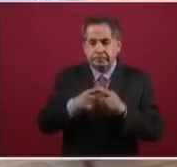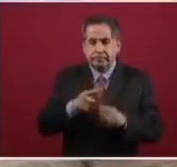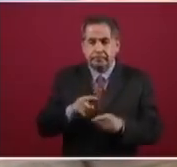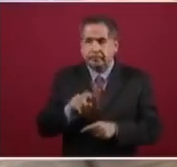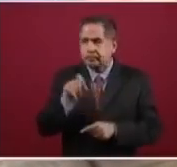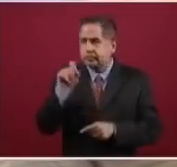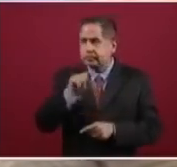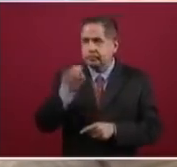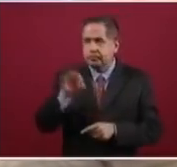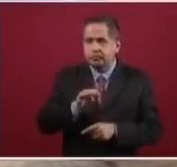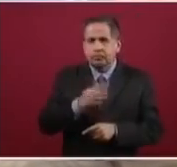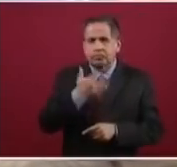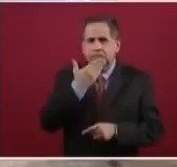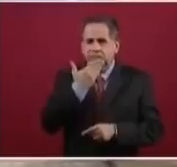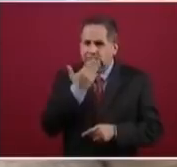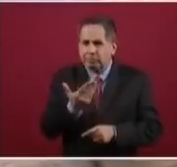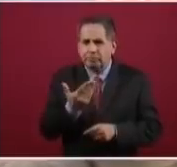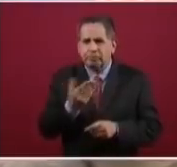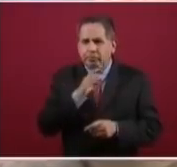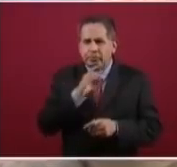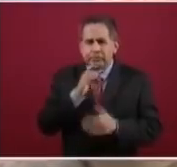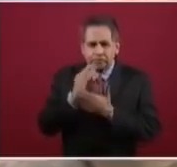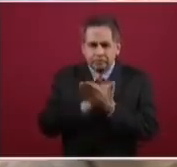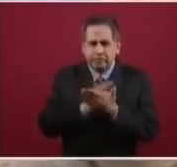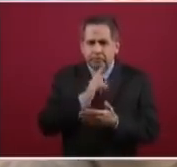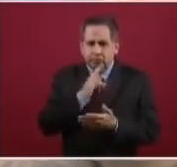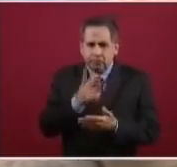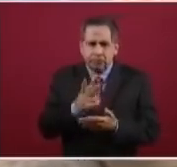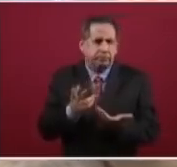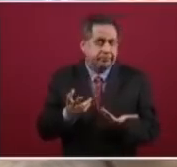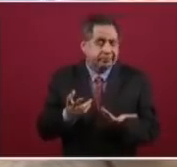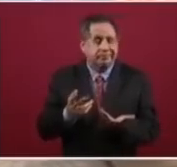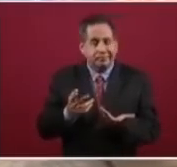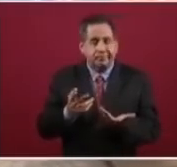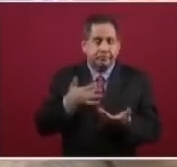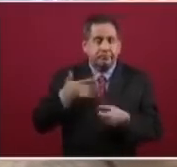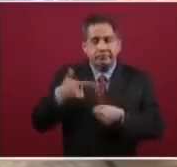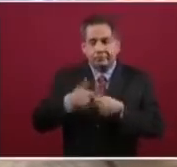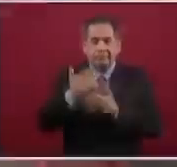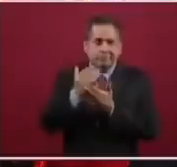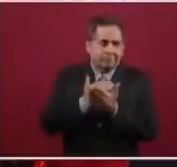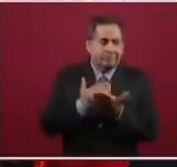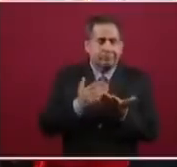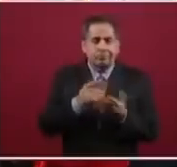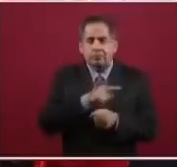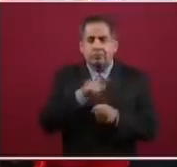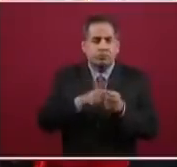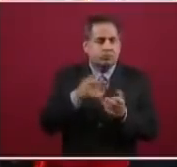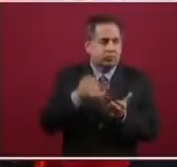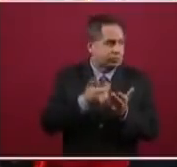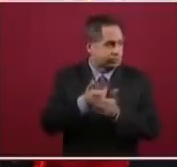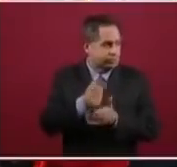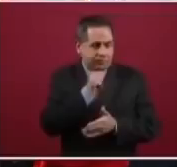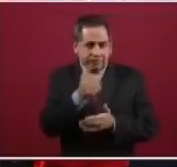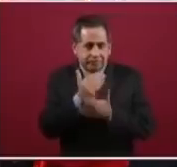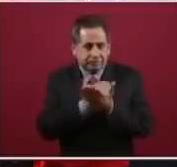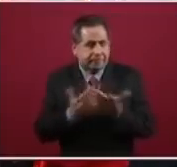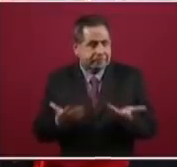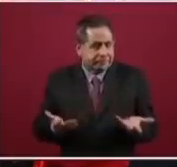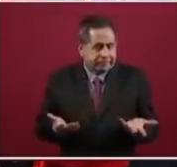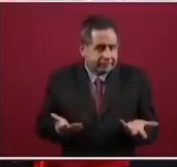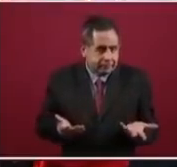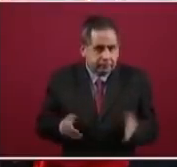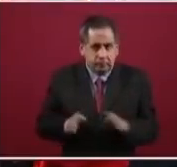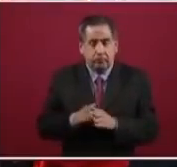ciento gasolinas gas más baratos son la decepción fiscal las principales economías